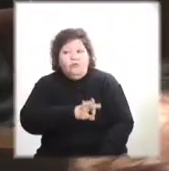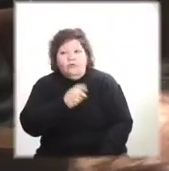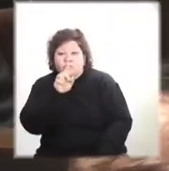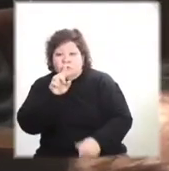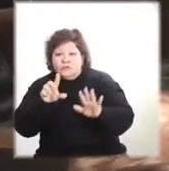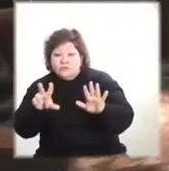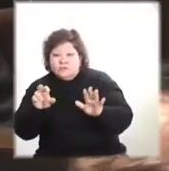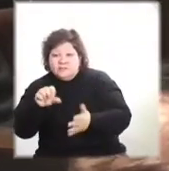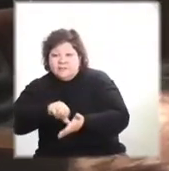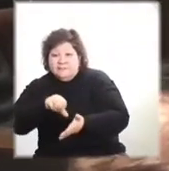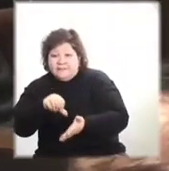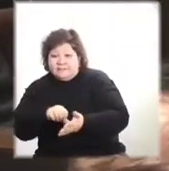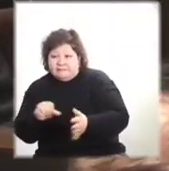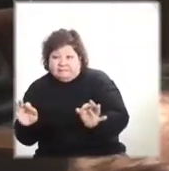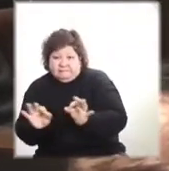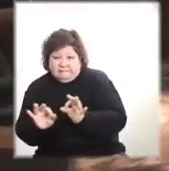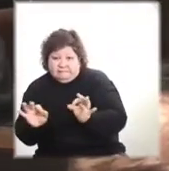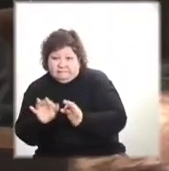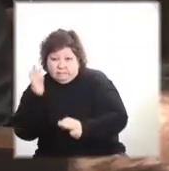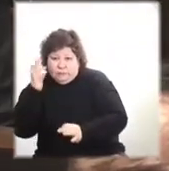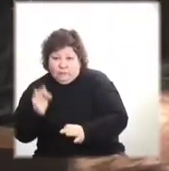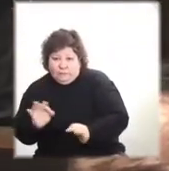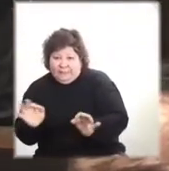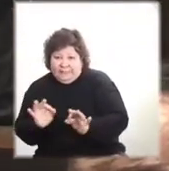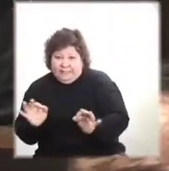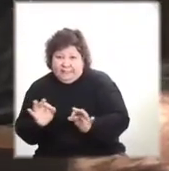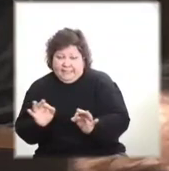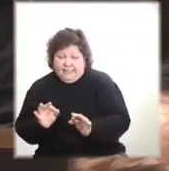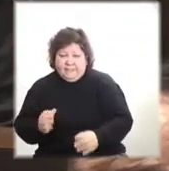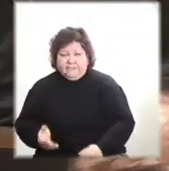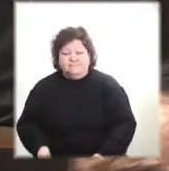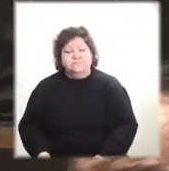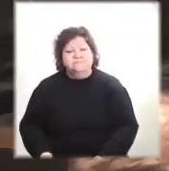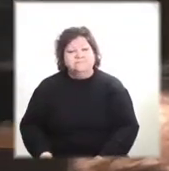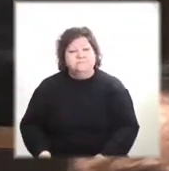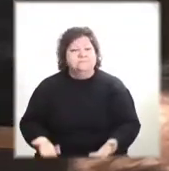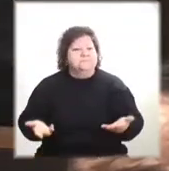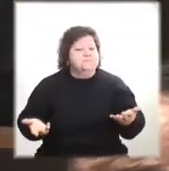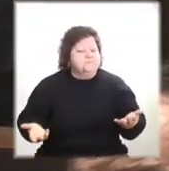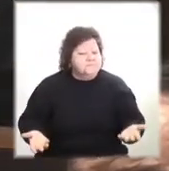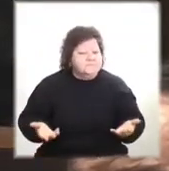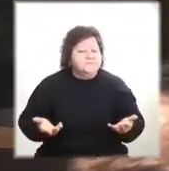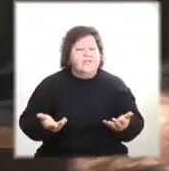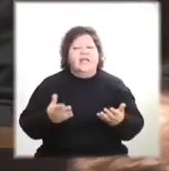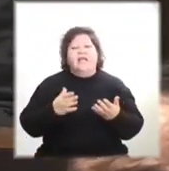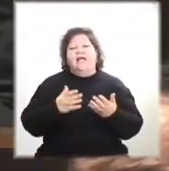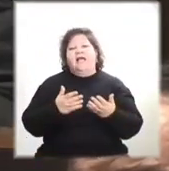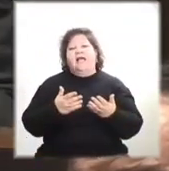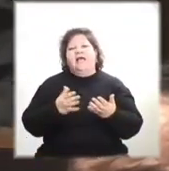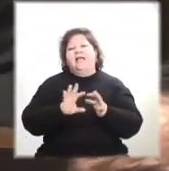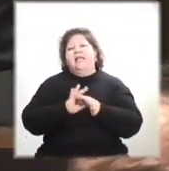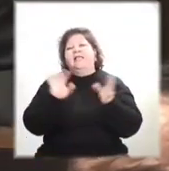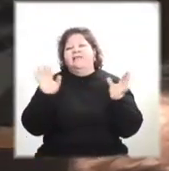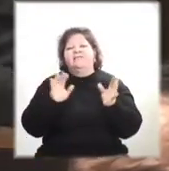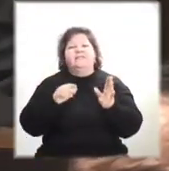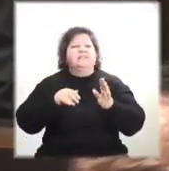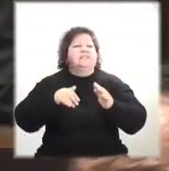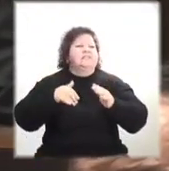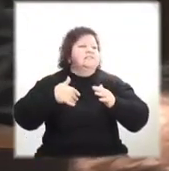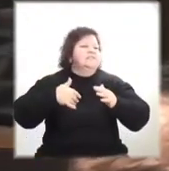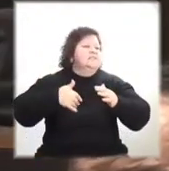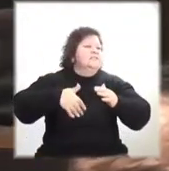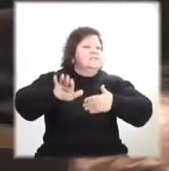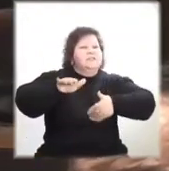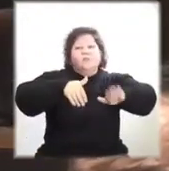cumplen? Porque hay 170 que no cumplen. En lo que respecta a la libre circulación, mire lo que dice. Primero